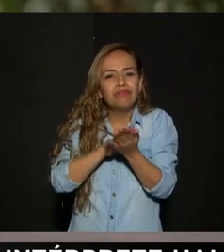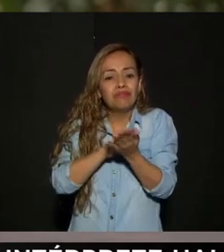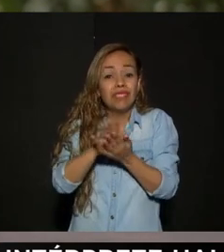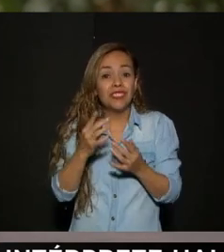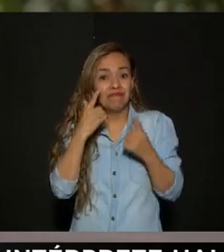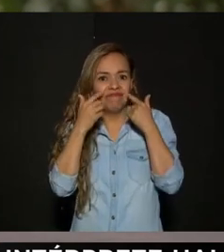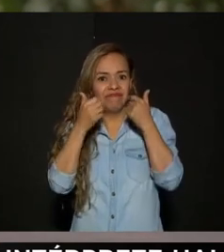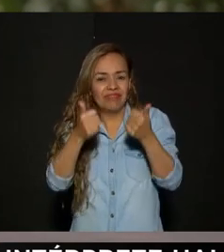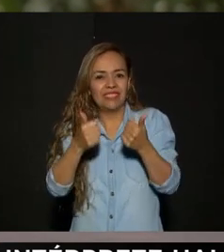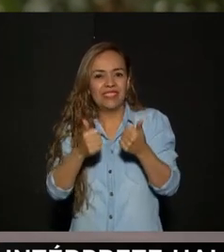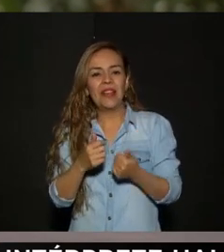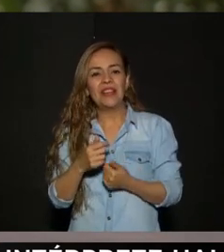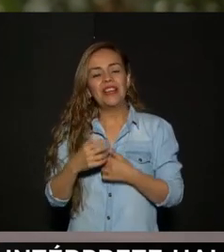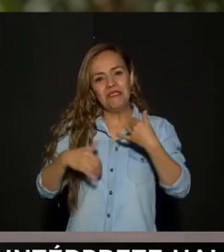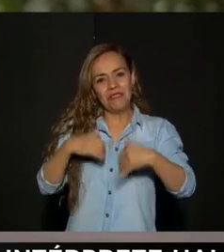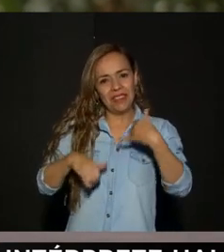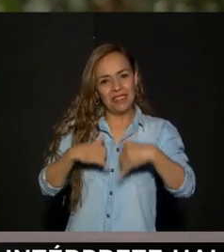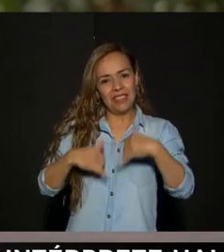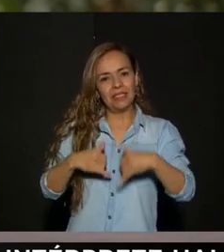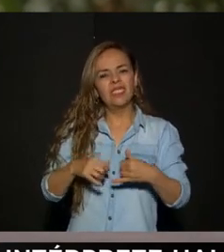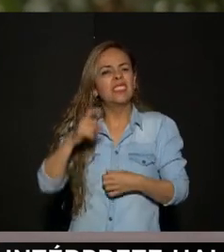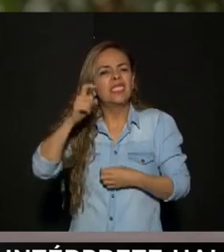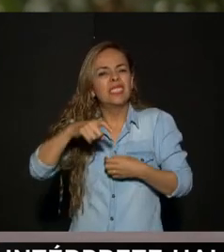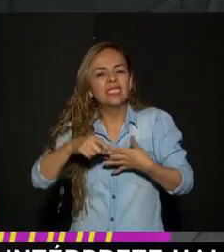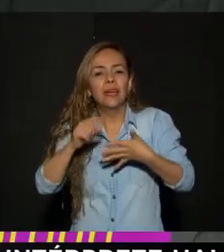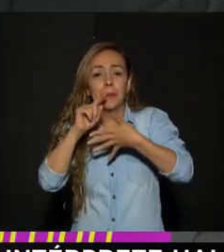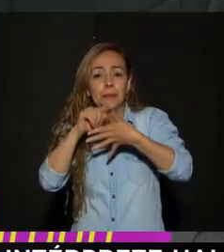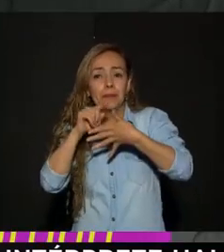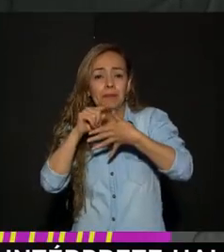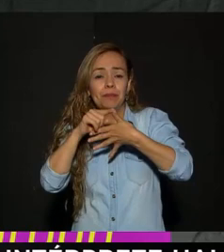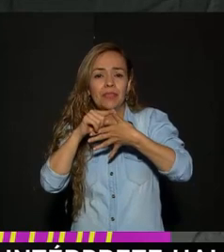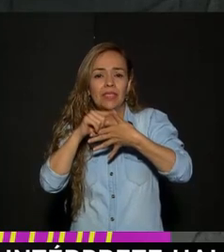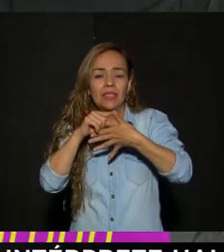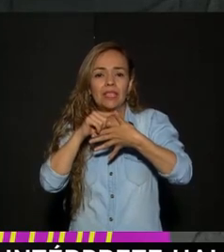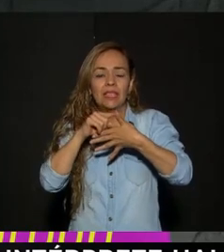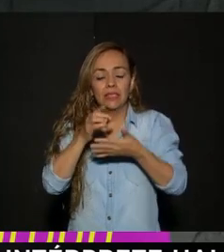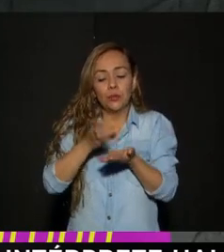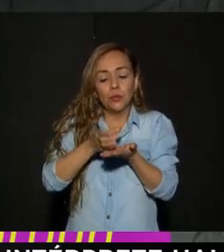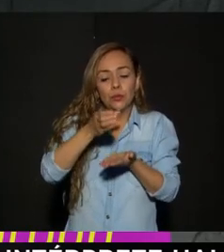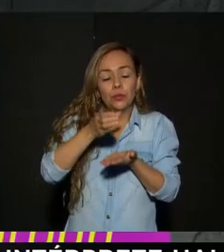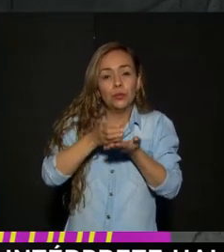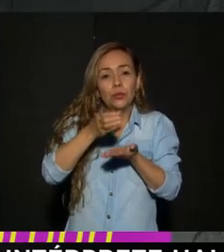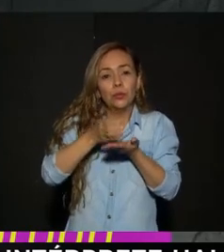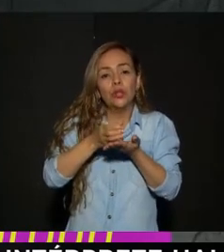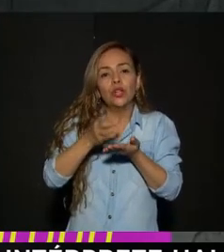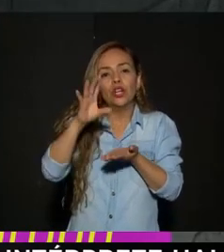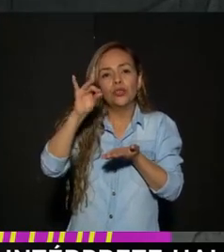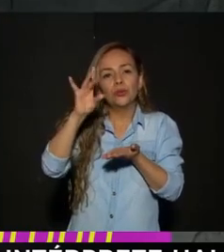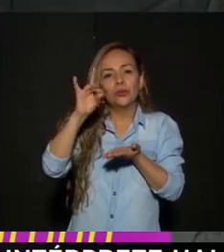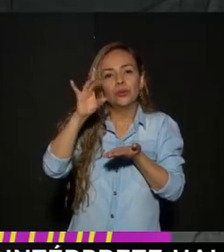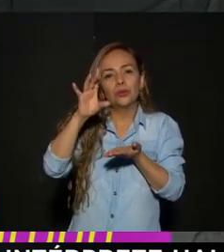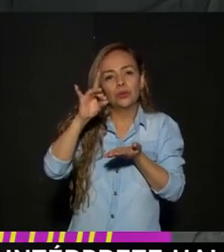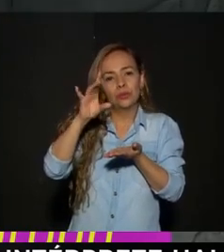sirve como desestresante. ¿Qué vamos a necesitar? Necesitamos media taza de colbón. Voy a utilizar